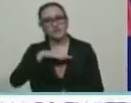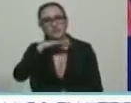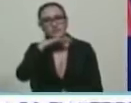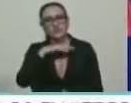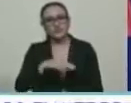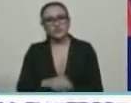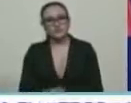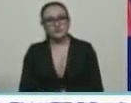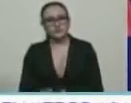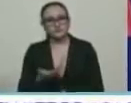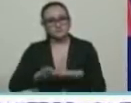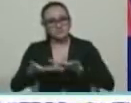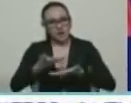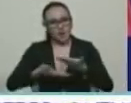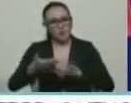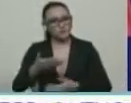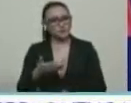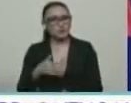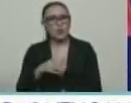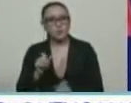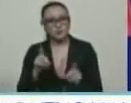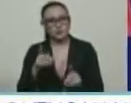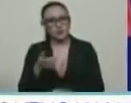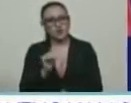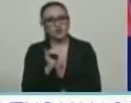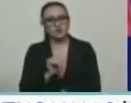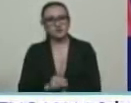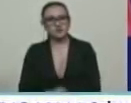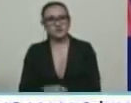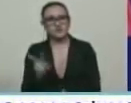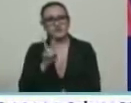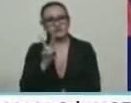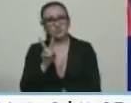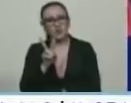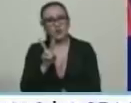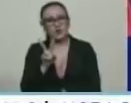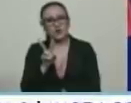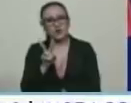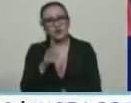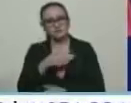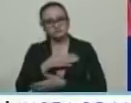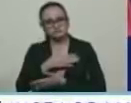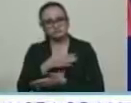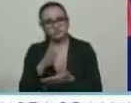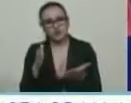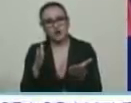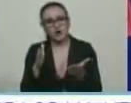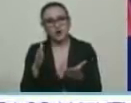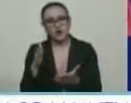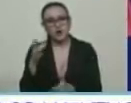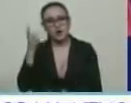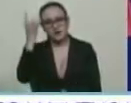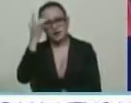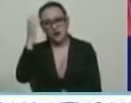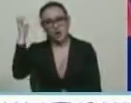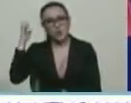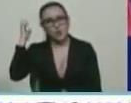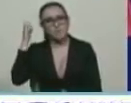ambientes de negocios. Es un país que tiene puertas a África, a Asia, a Europa,